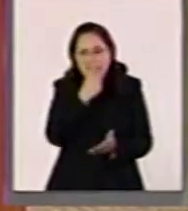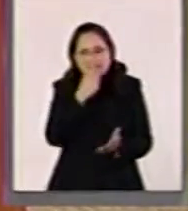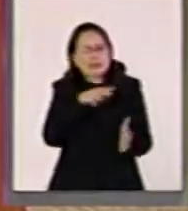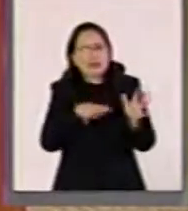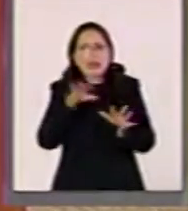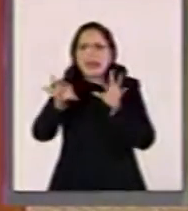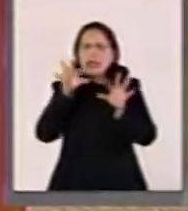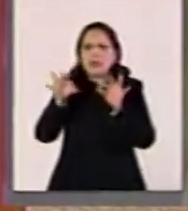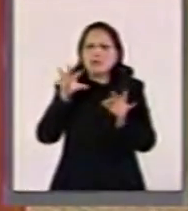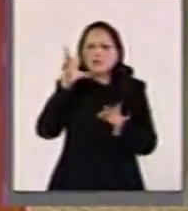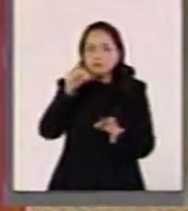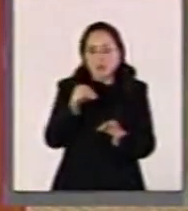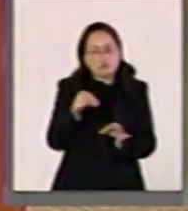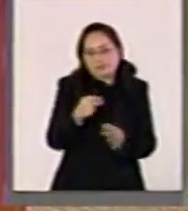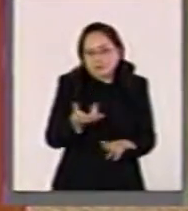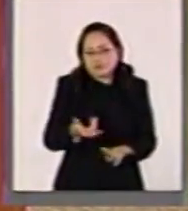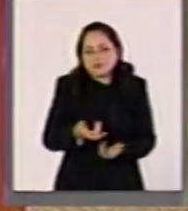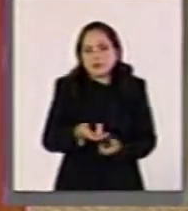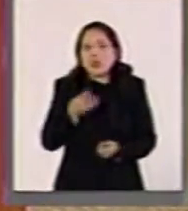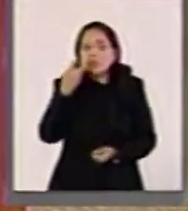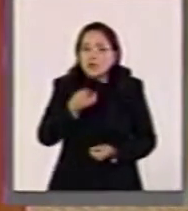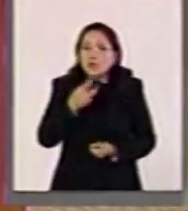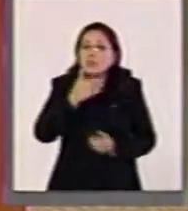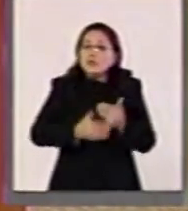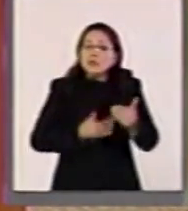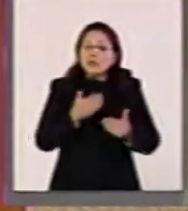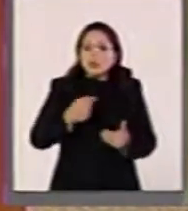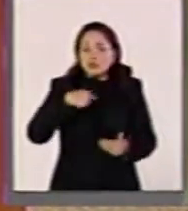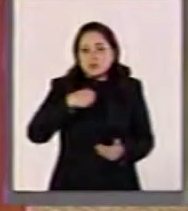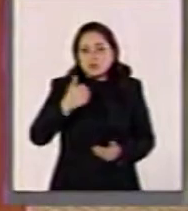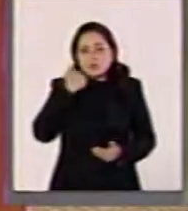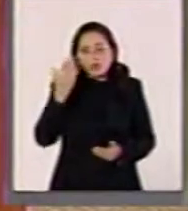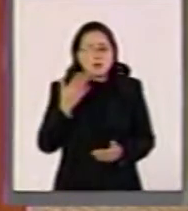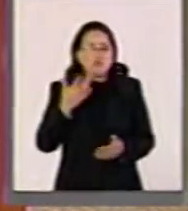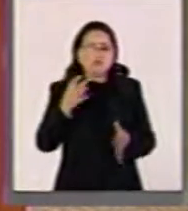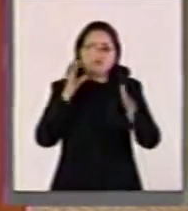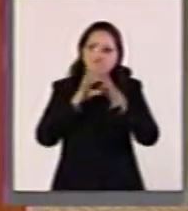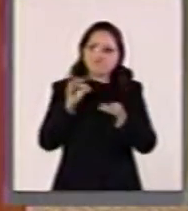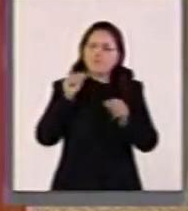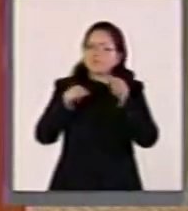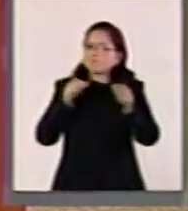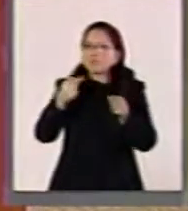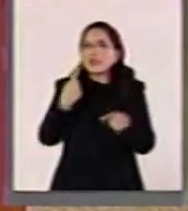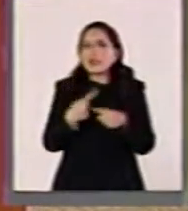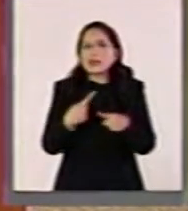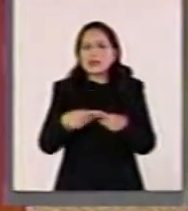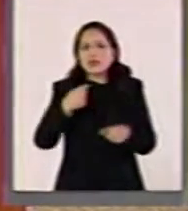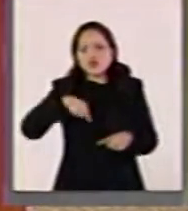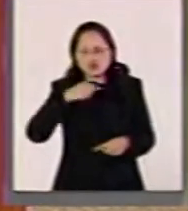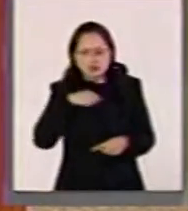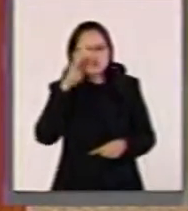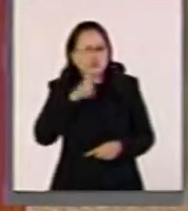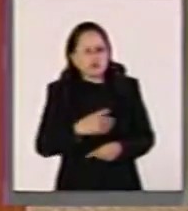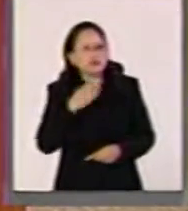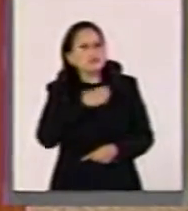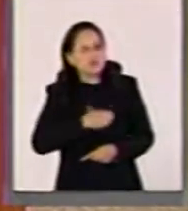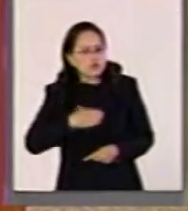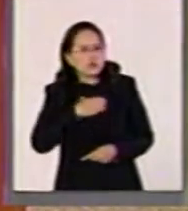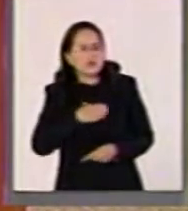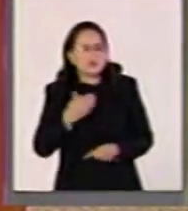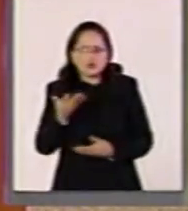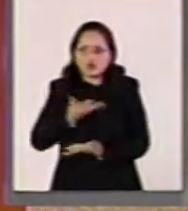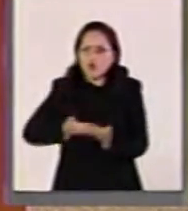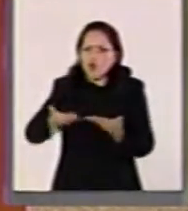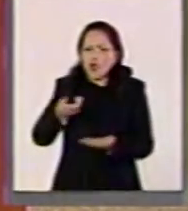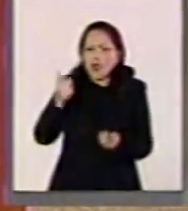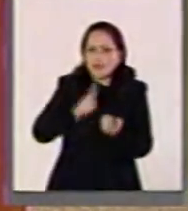las y los integrantes de esta comisión, y no quisiera dejar pasar la oportunidad de señalar nuestra satisfacción que compartimos